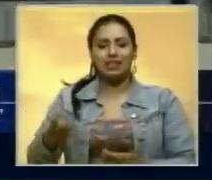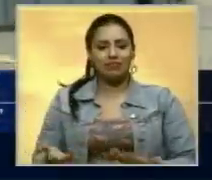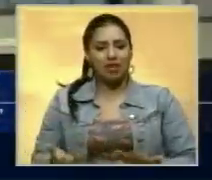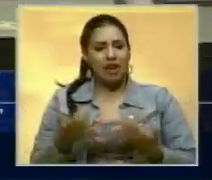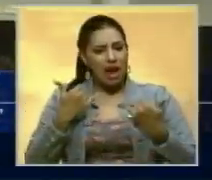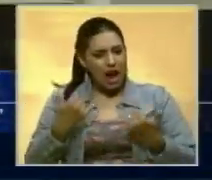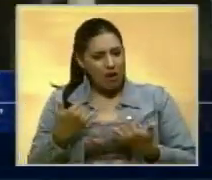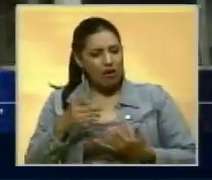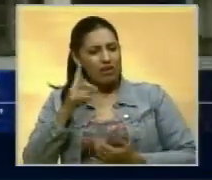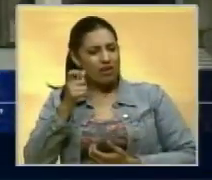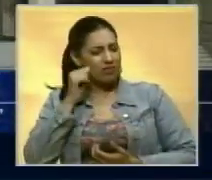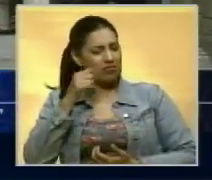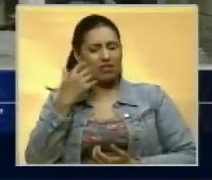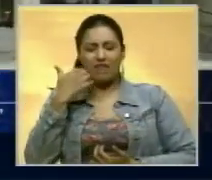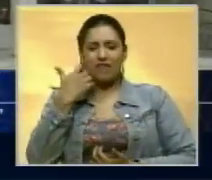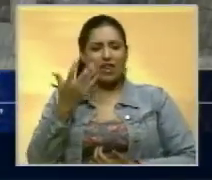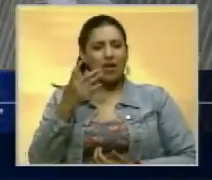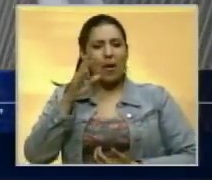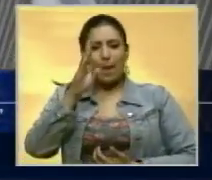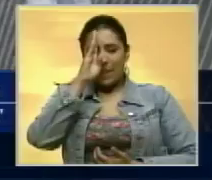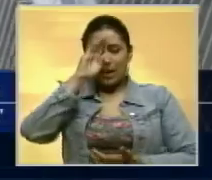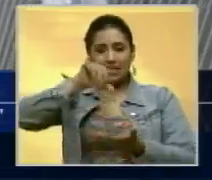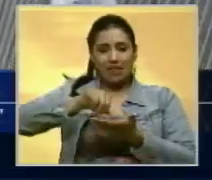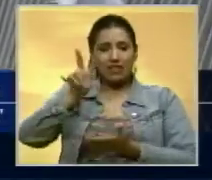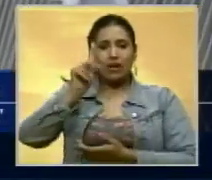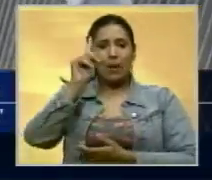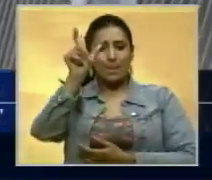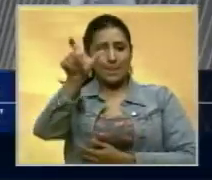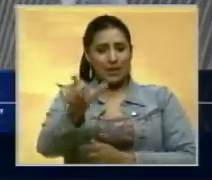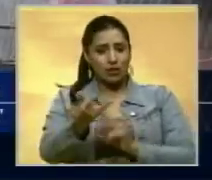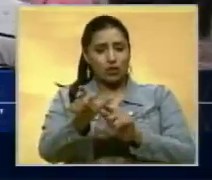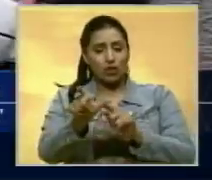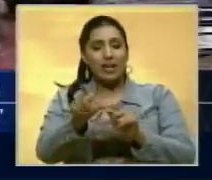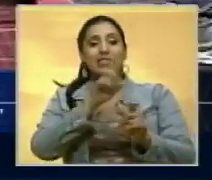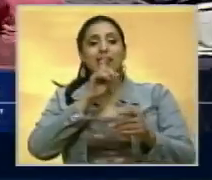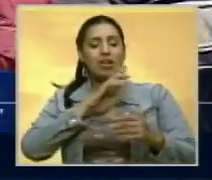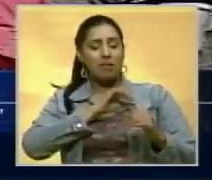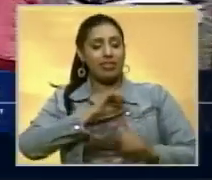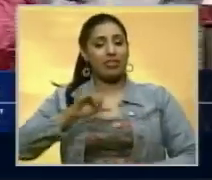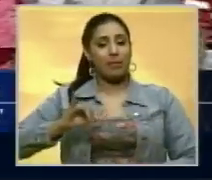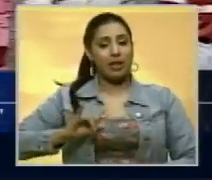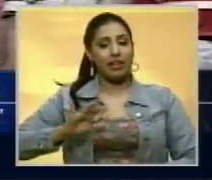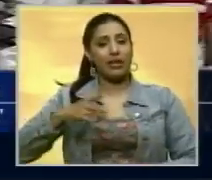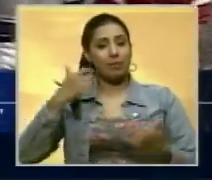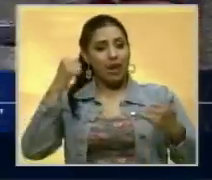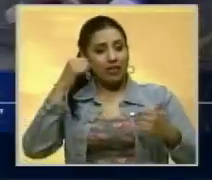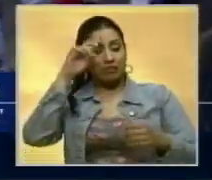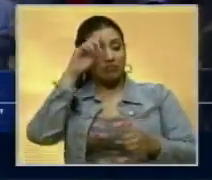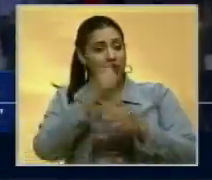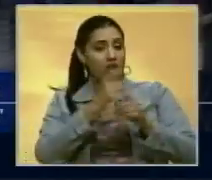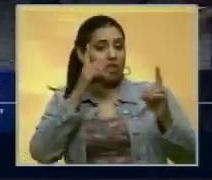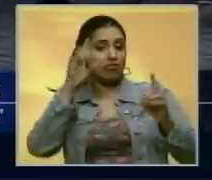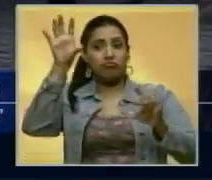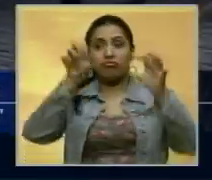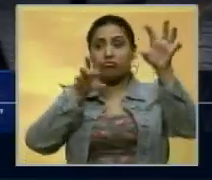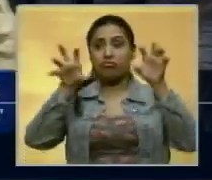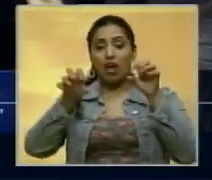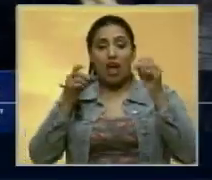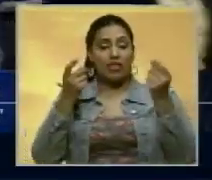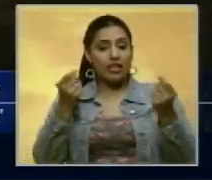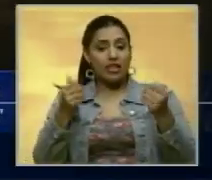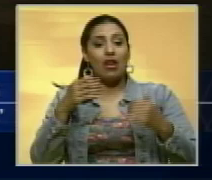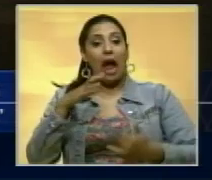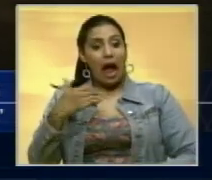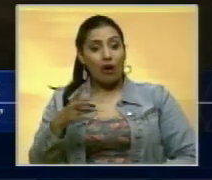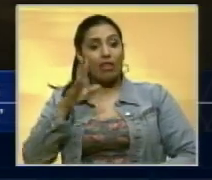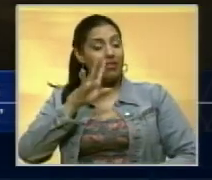Tribunal, Gladys Gutiérrez, indica que el BCB es una persona jurídica dotada de autonomía para el ejercicio de sus atribuciones con eficiencia,